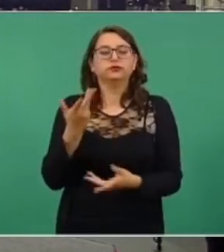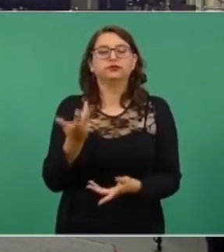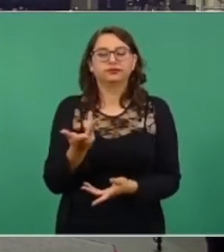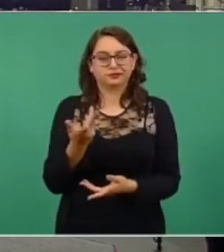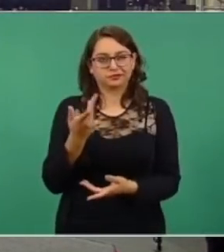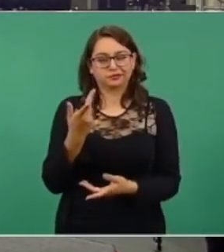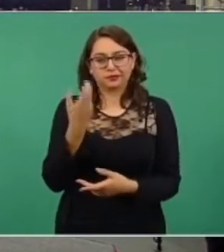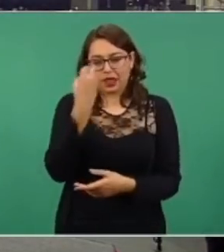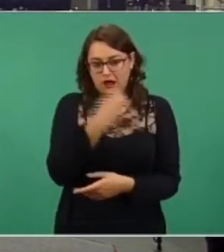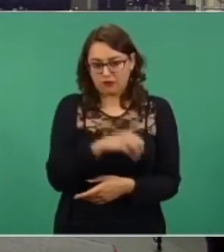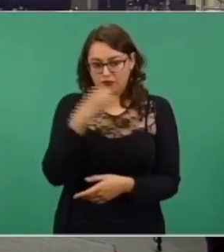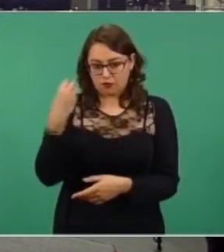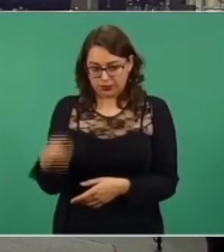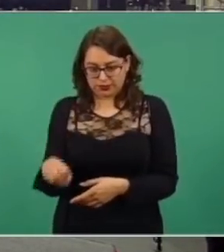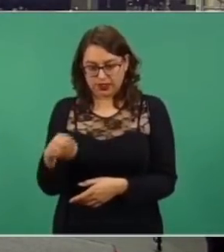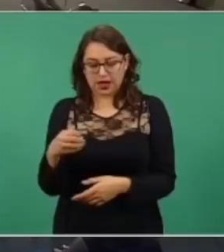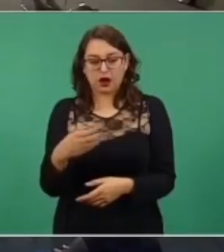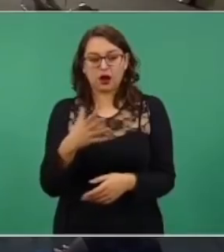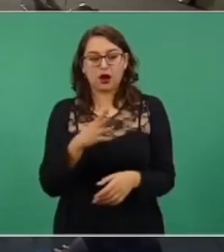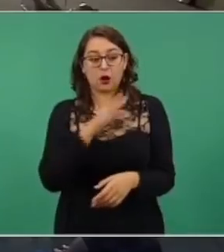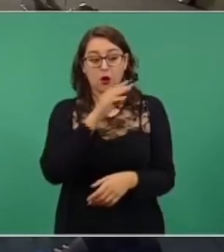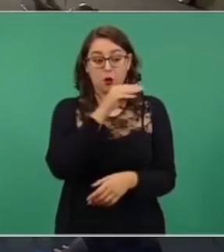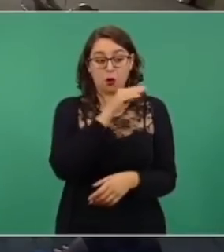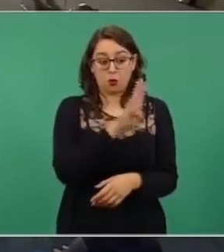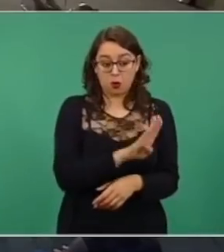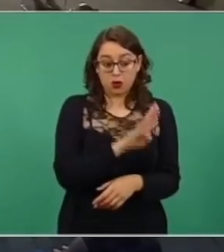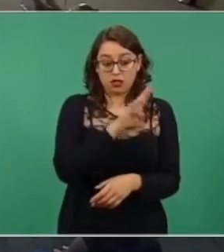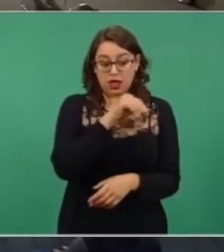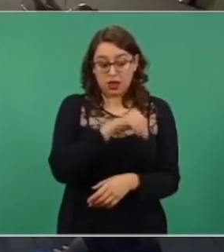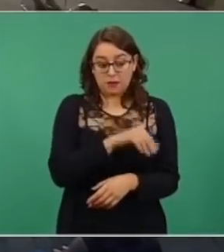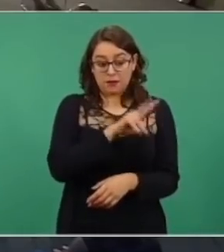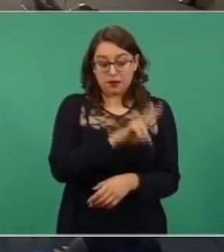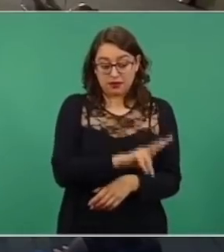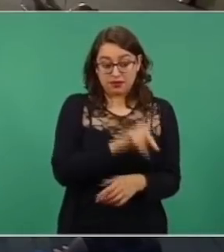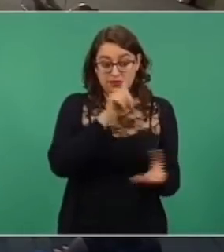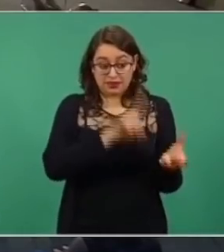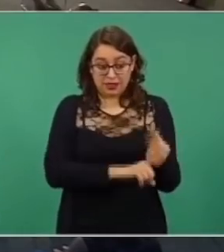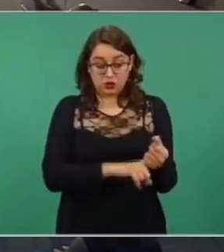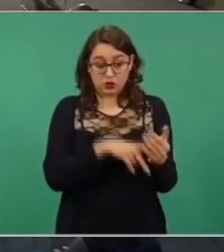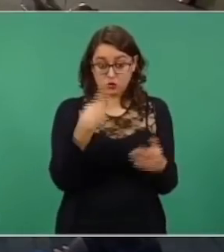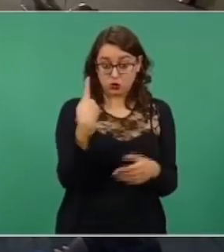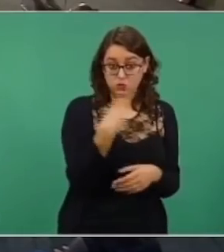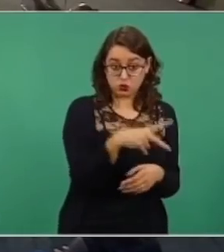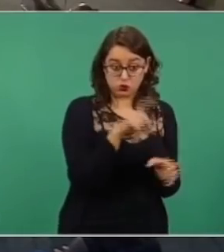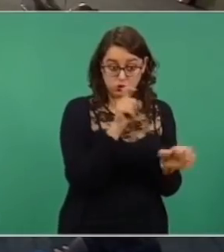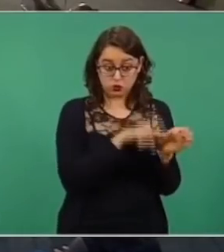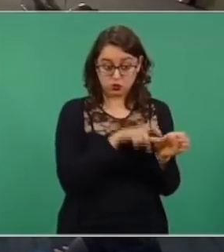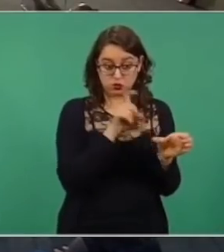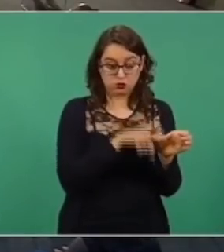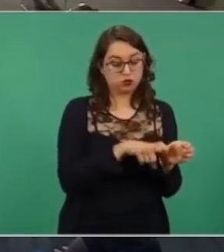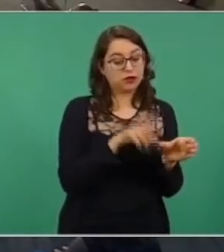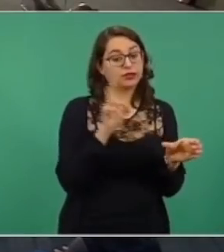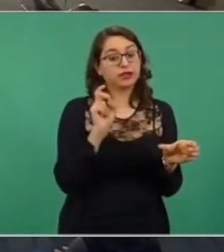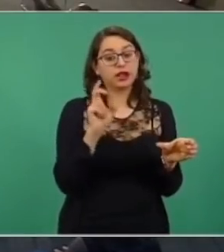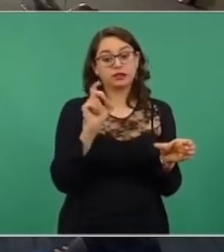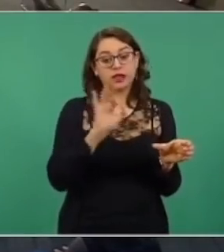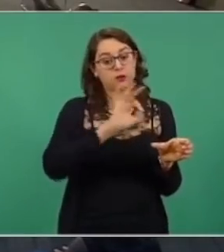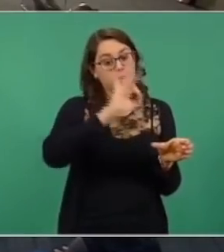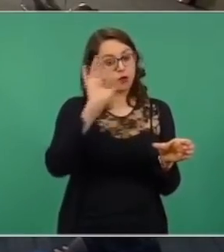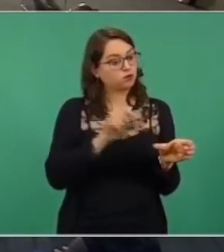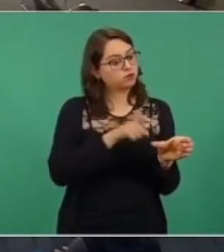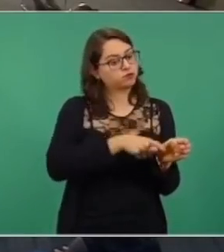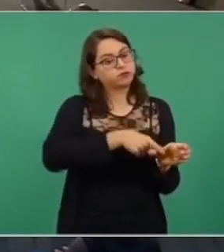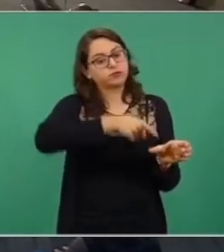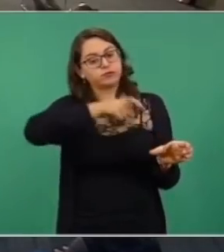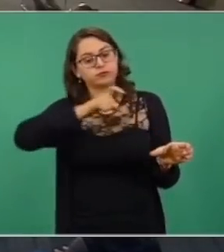obligatoriamente la Bolsa Mexicana de Valores ceda a Viva por lo menos el 30% de